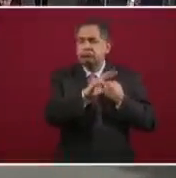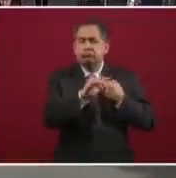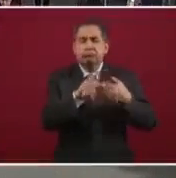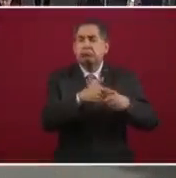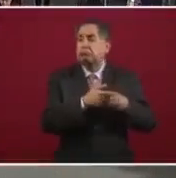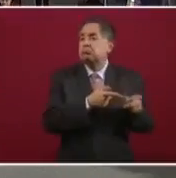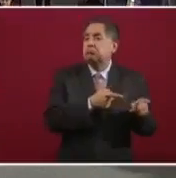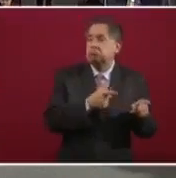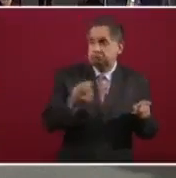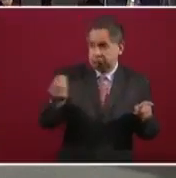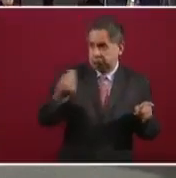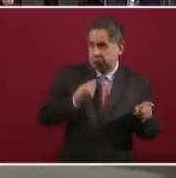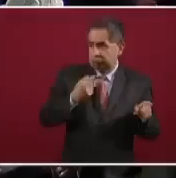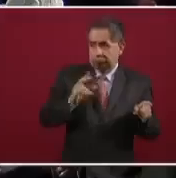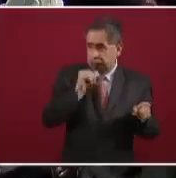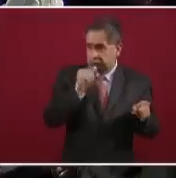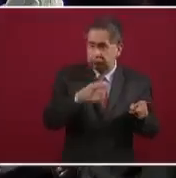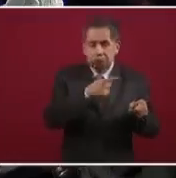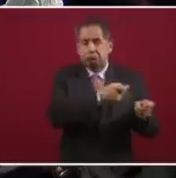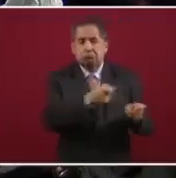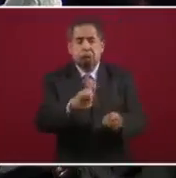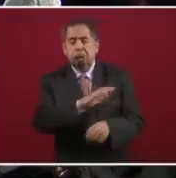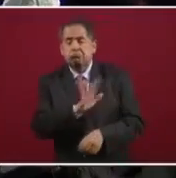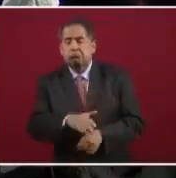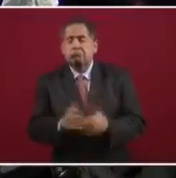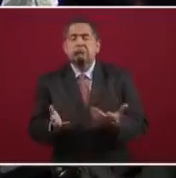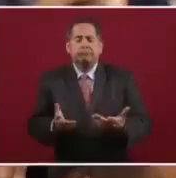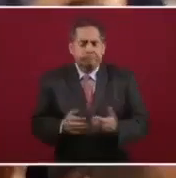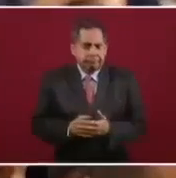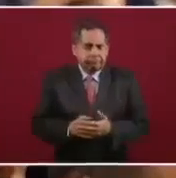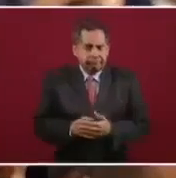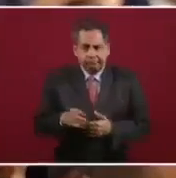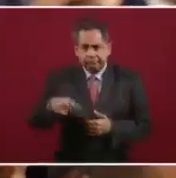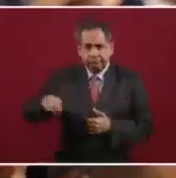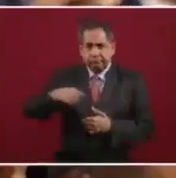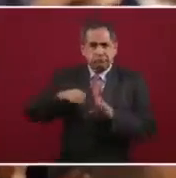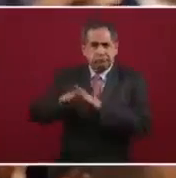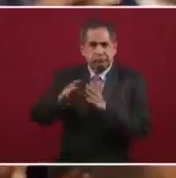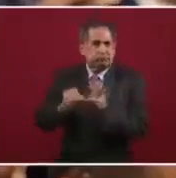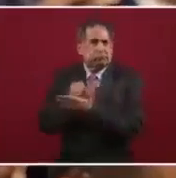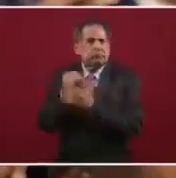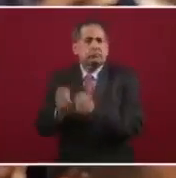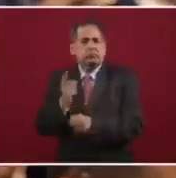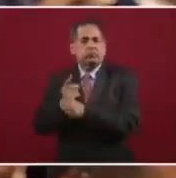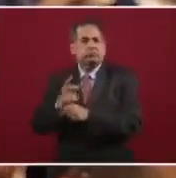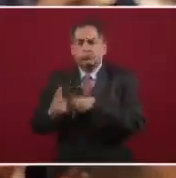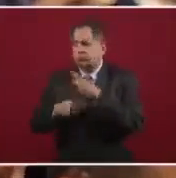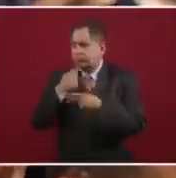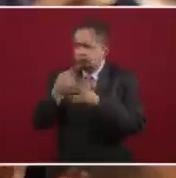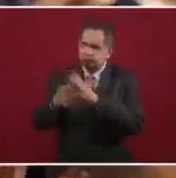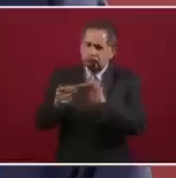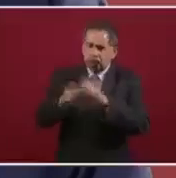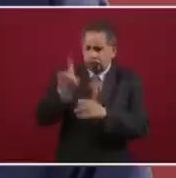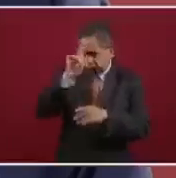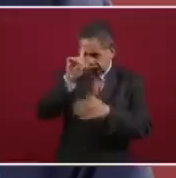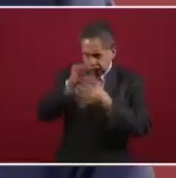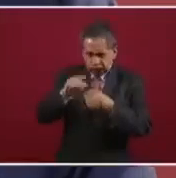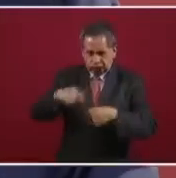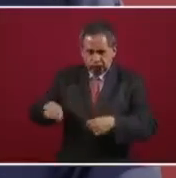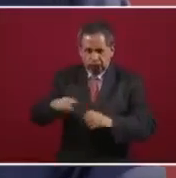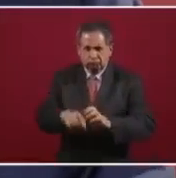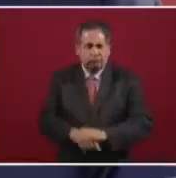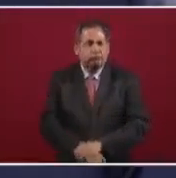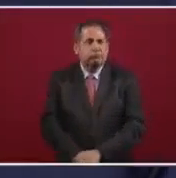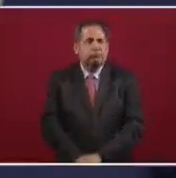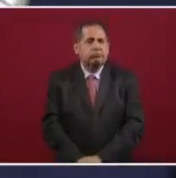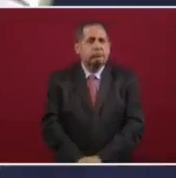Culiacán. ¿Qué decisiones está tomando en concreto en el Gabinete de Seguridad? ¿Qué les está diciendo? Esa sería la